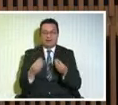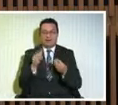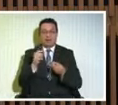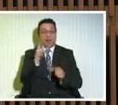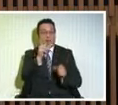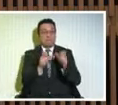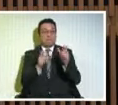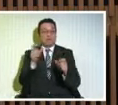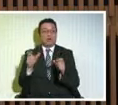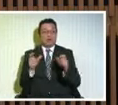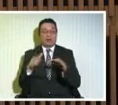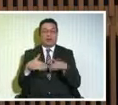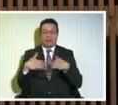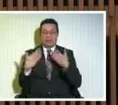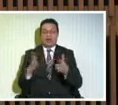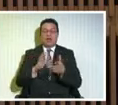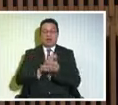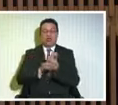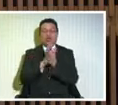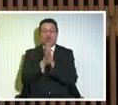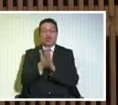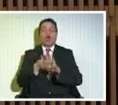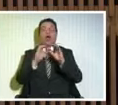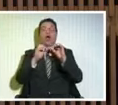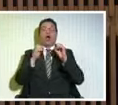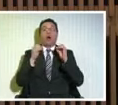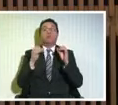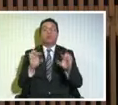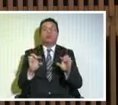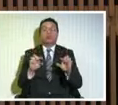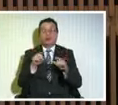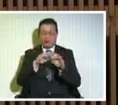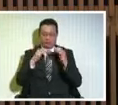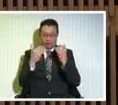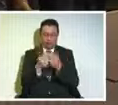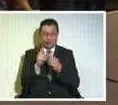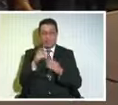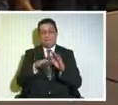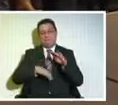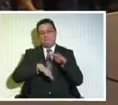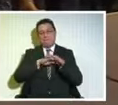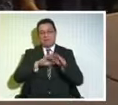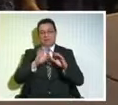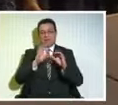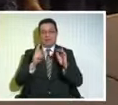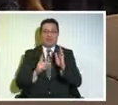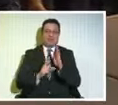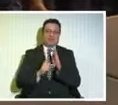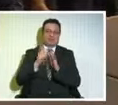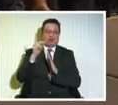personas entregarles todas las oportunidades para que puedan desarrollarse al máximo. Muchas gracias.